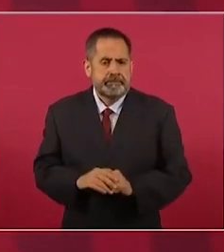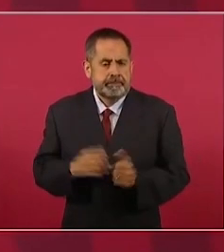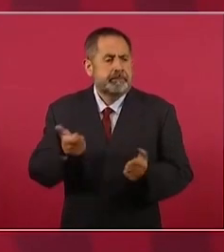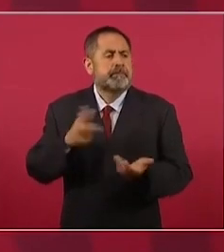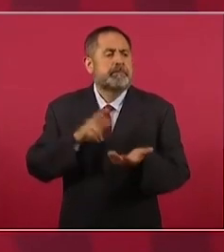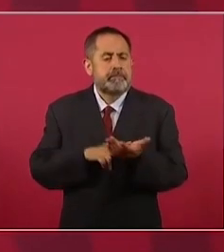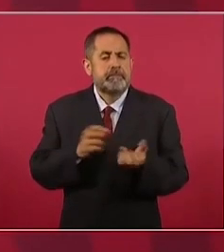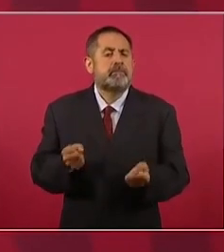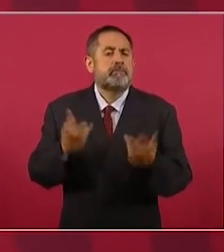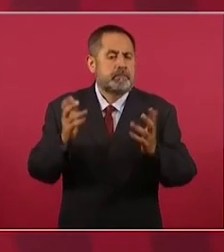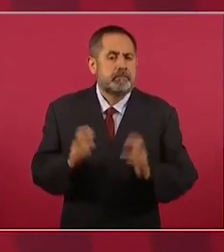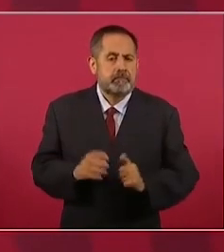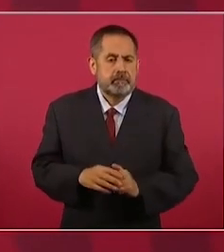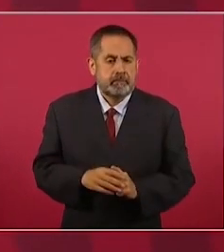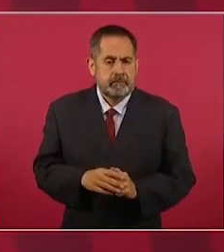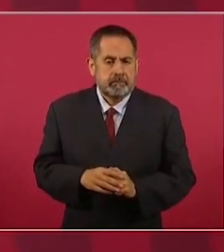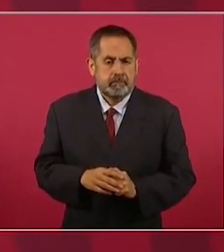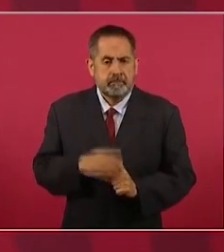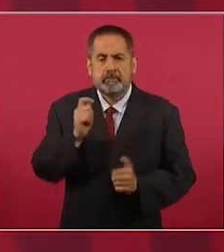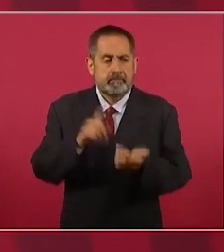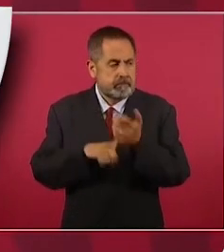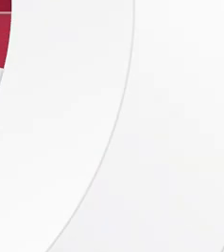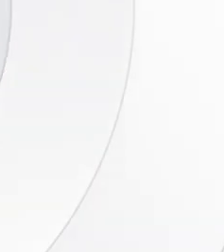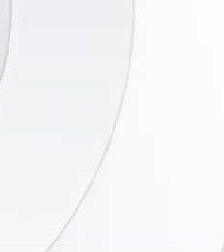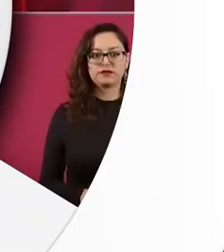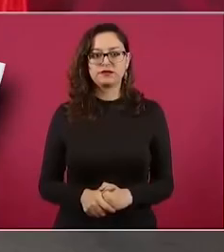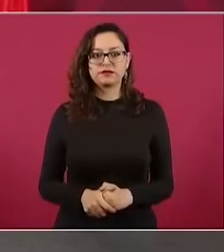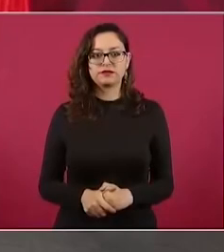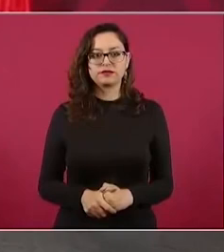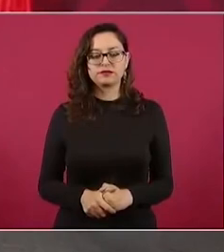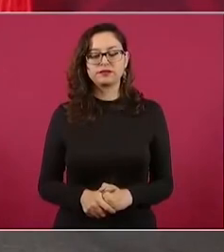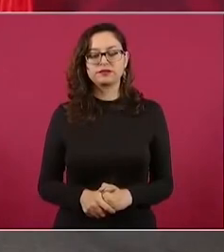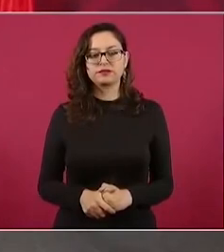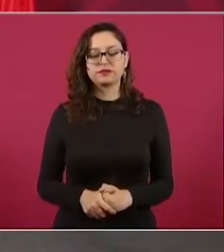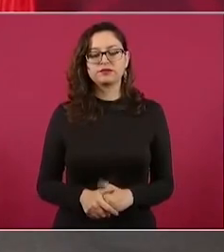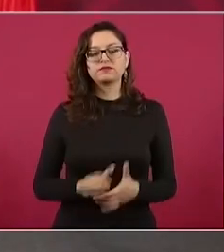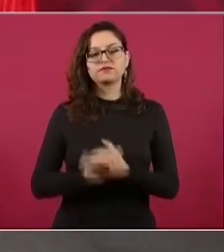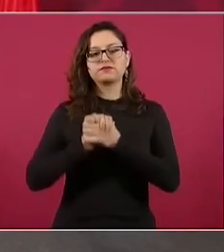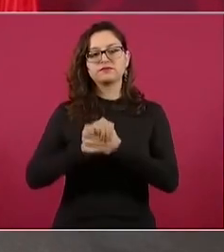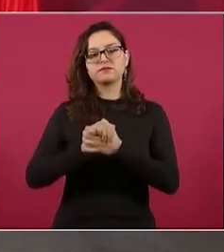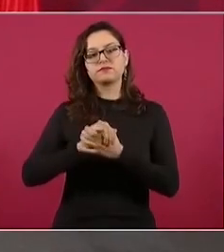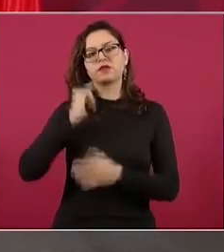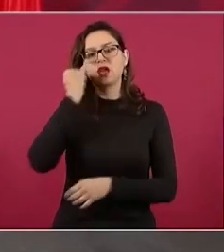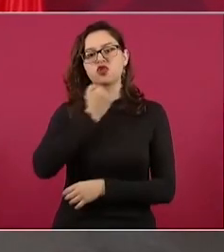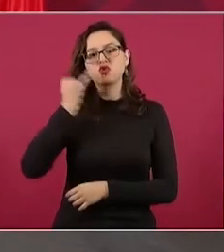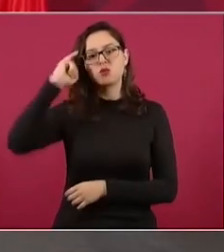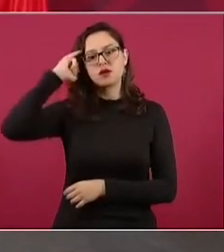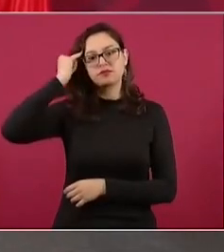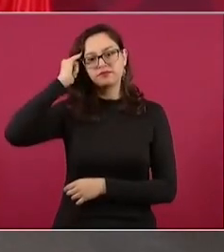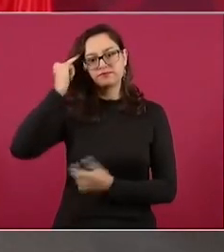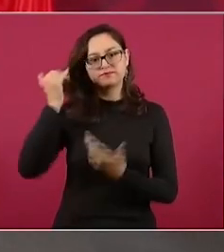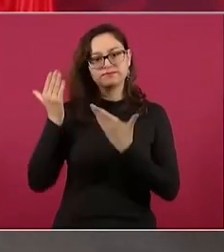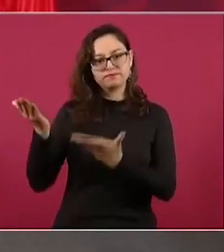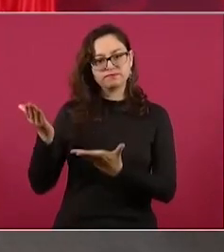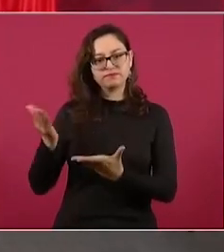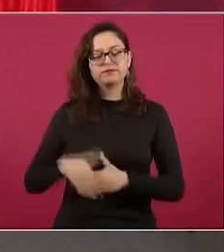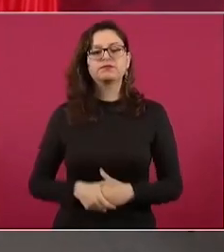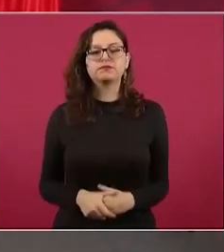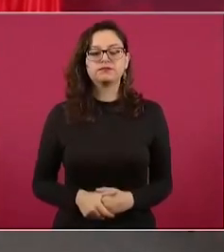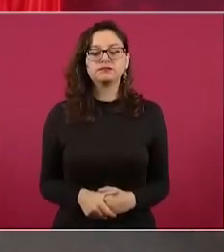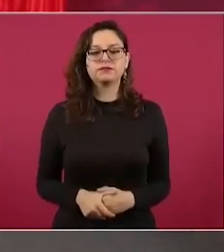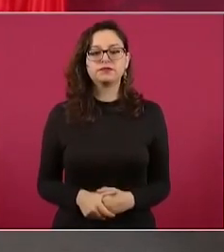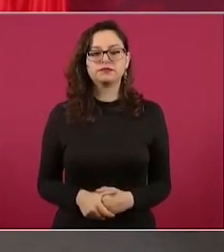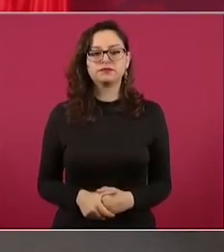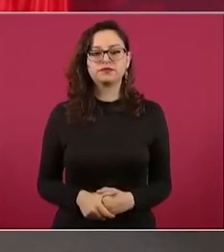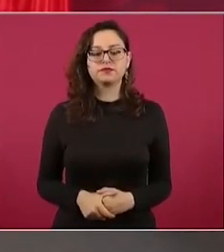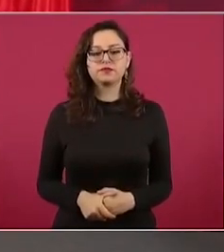cuánto es el avalúo. Kiaku kiekatari México kiekarim tama y